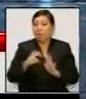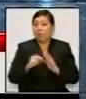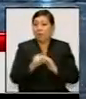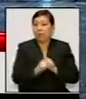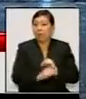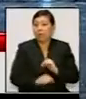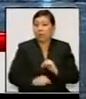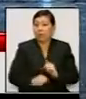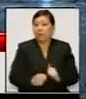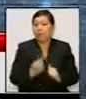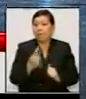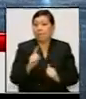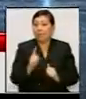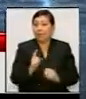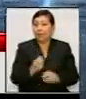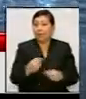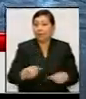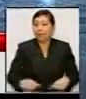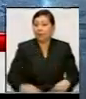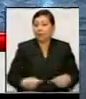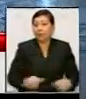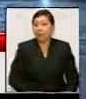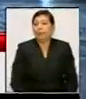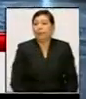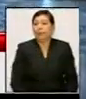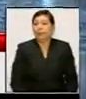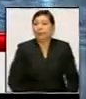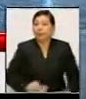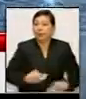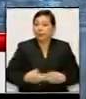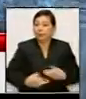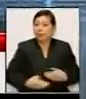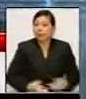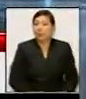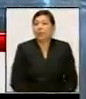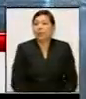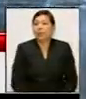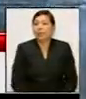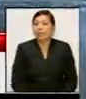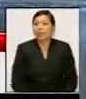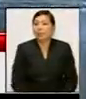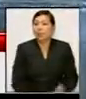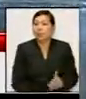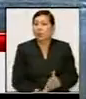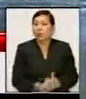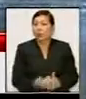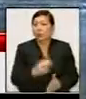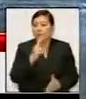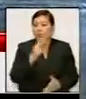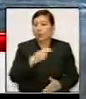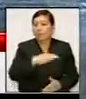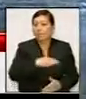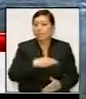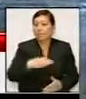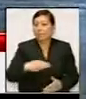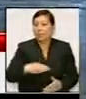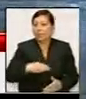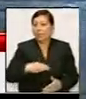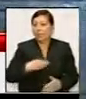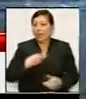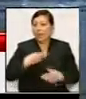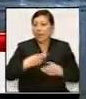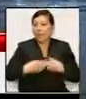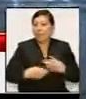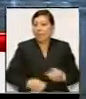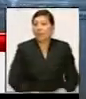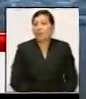de Innovación para la Competitividad y Productividad Innovate Perú del Ministerio de la